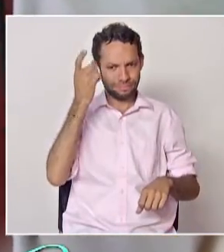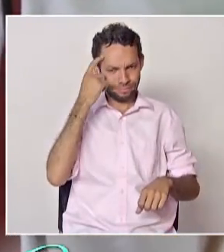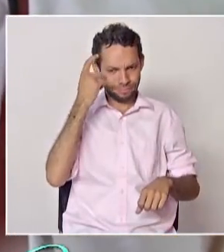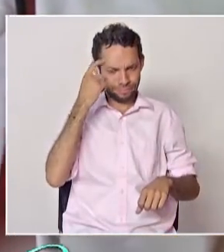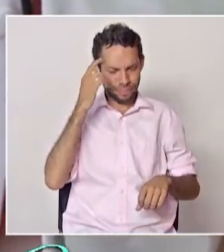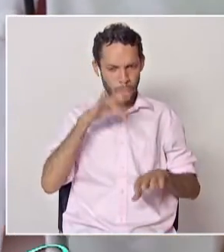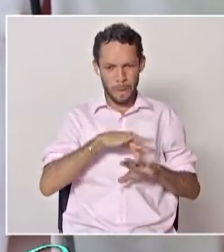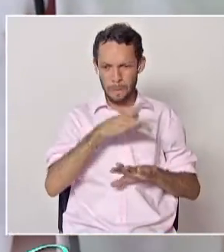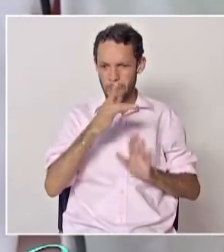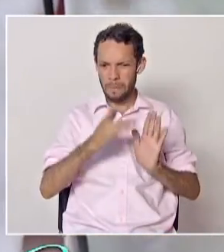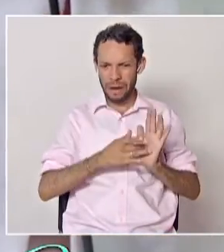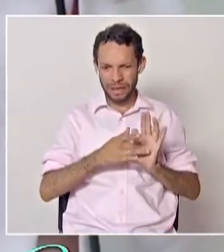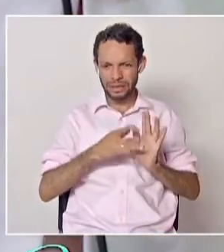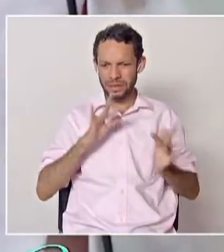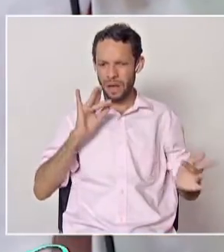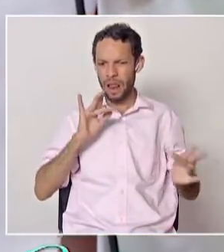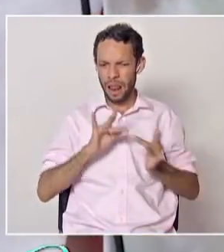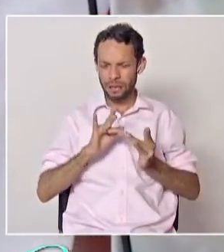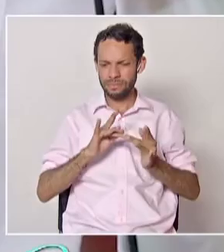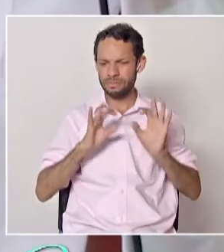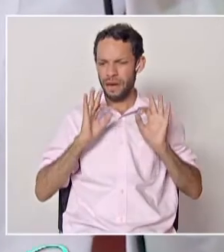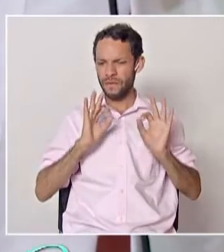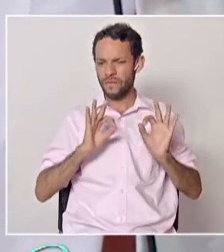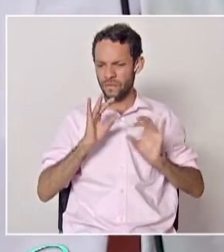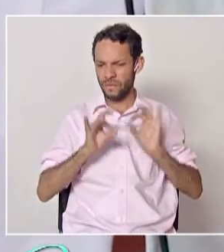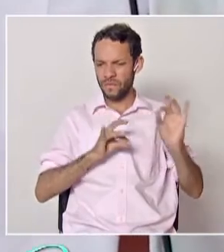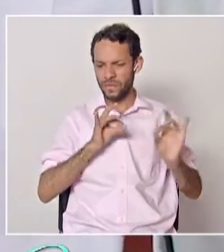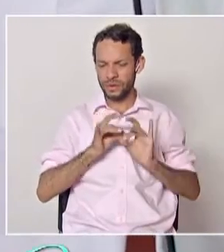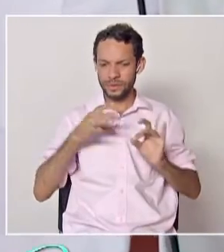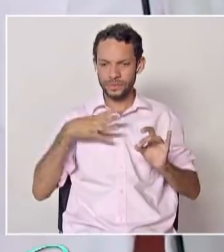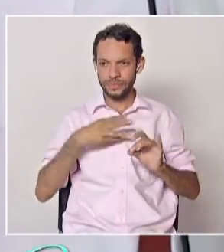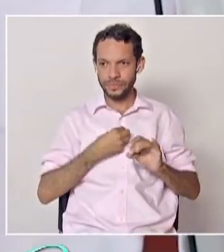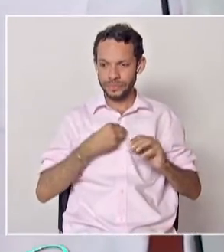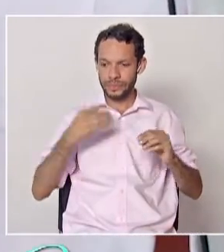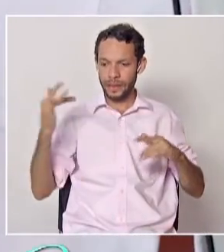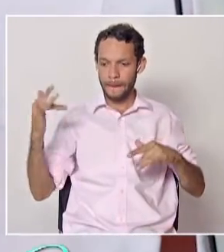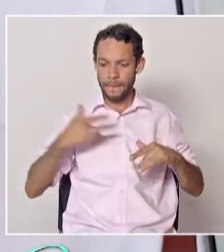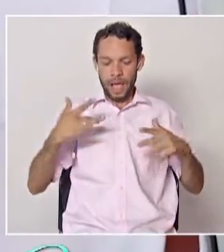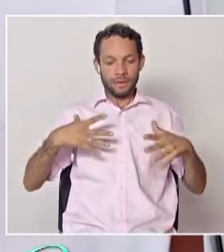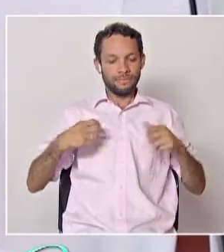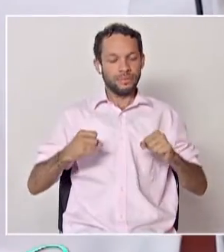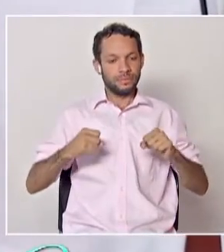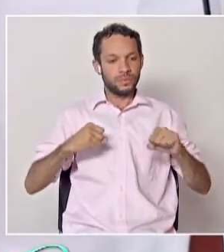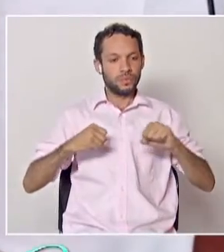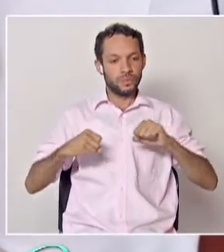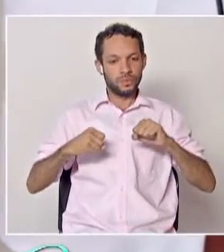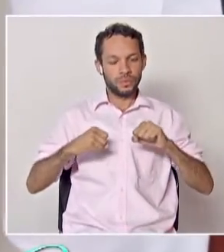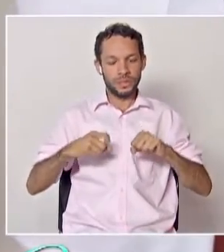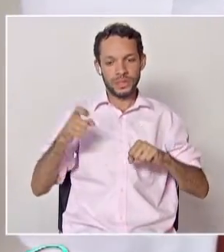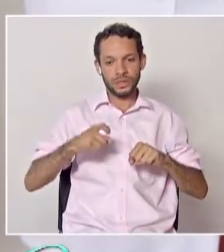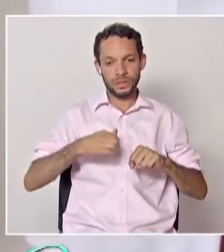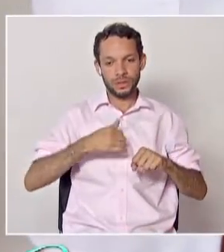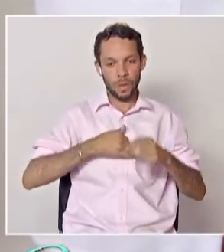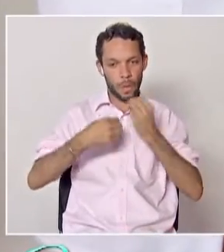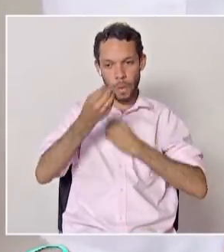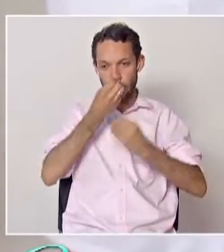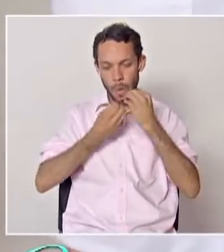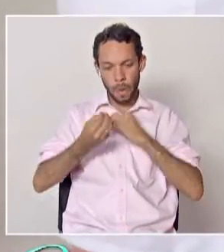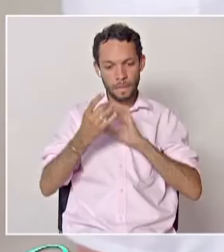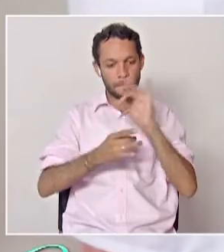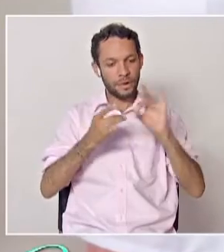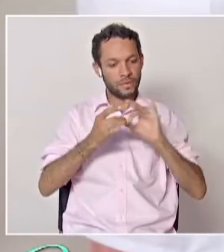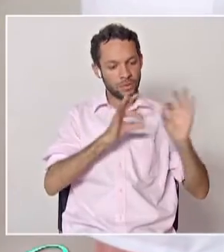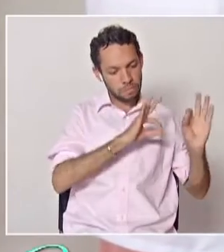sano, el cuerpo es inteligente. Lo que necesita es materia prima para que él tenga la capacidad de hacer un